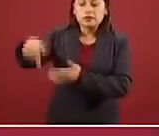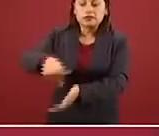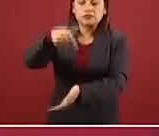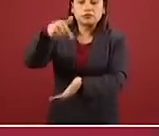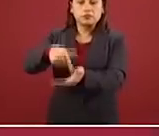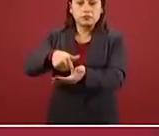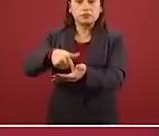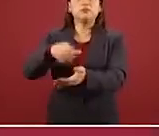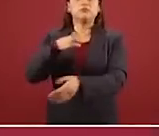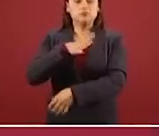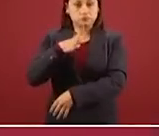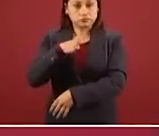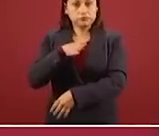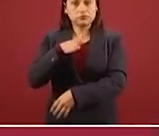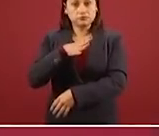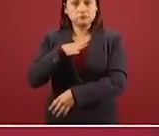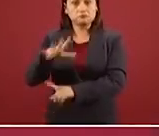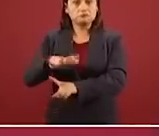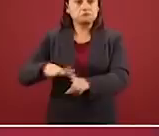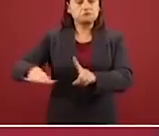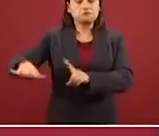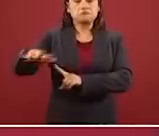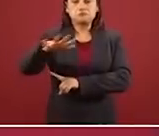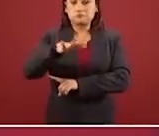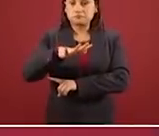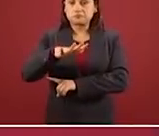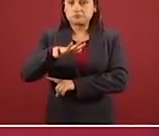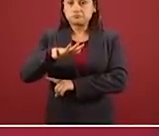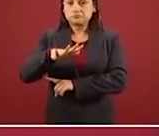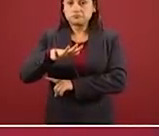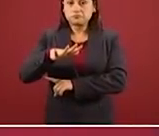como si se tratara de